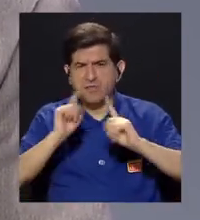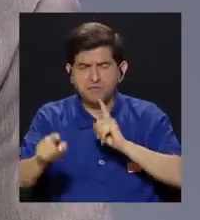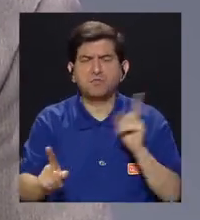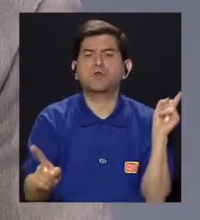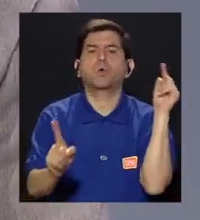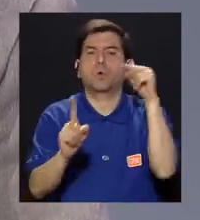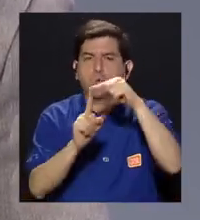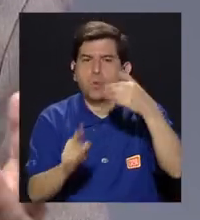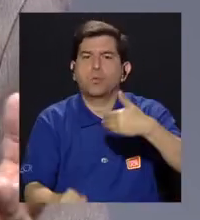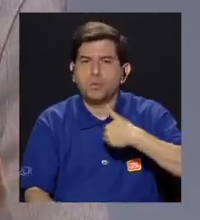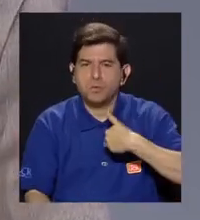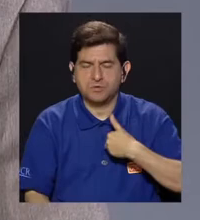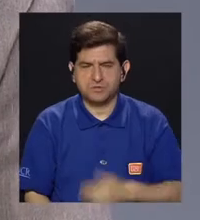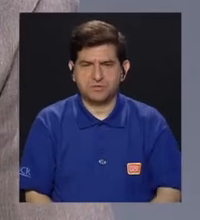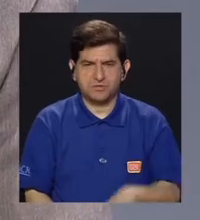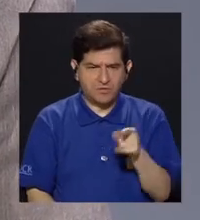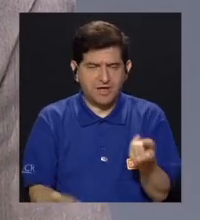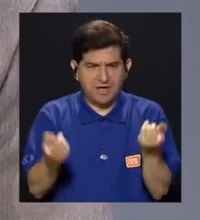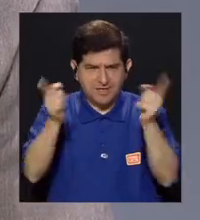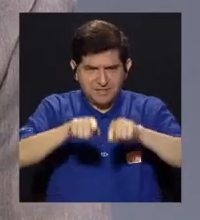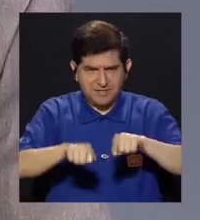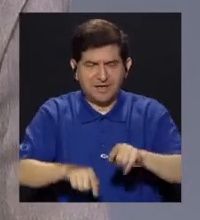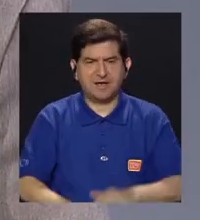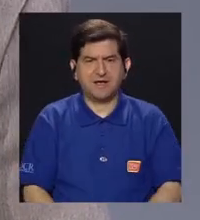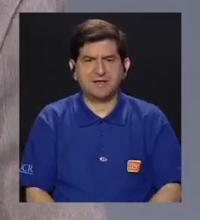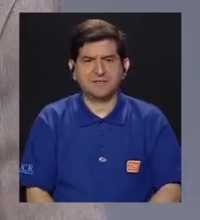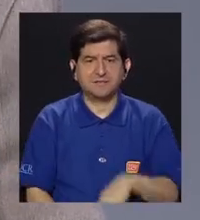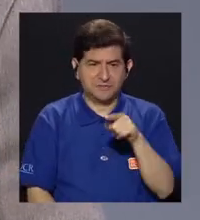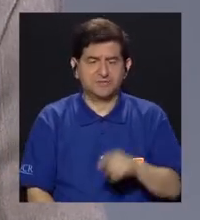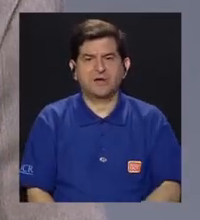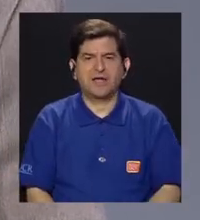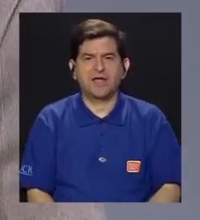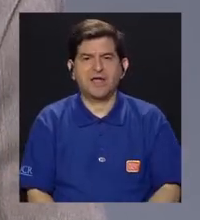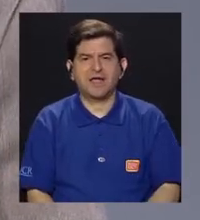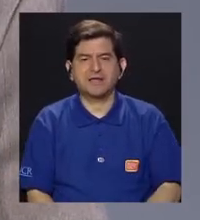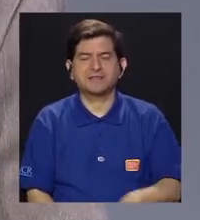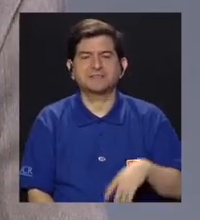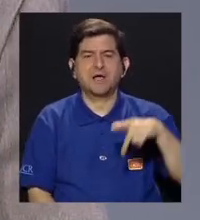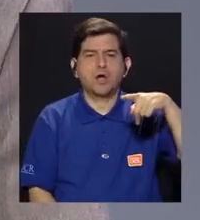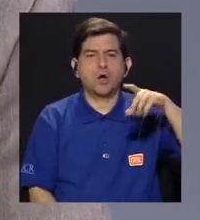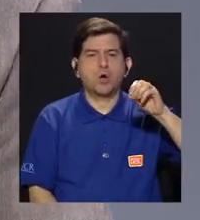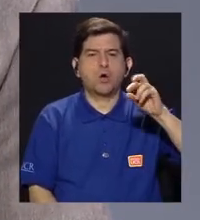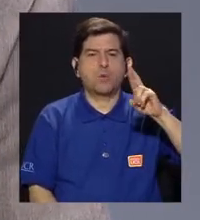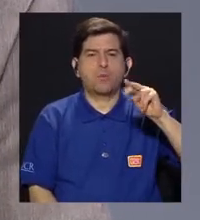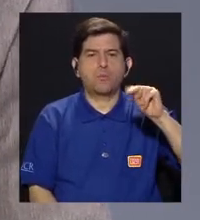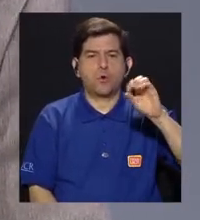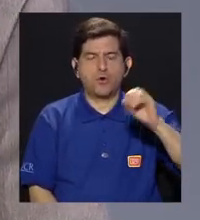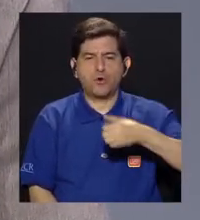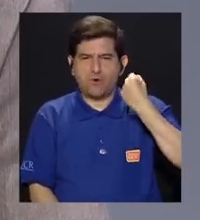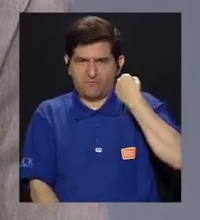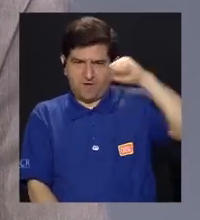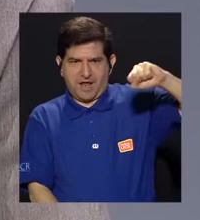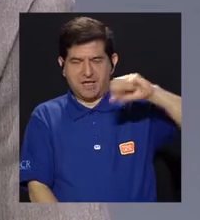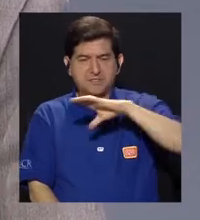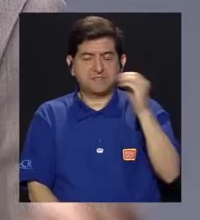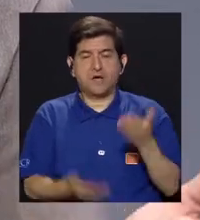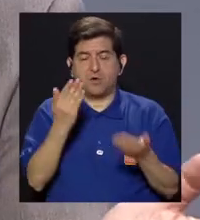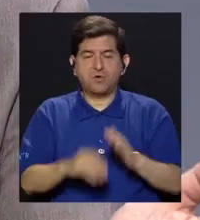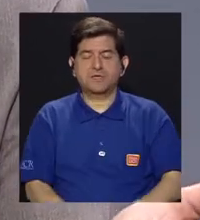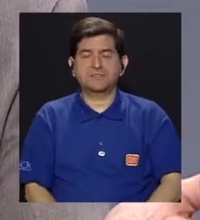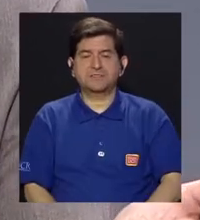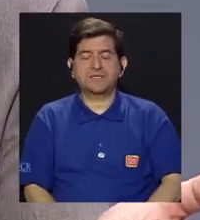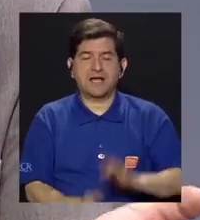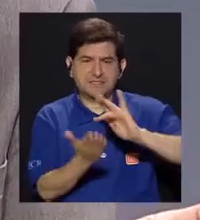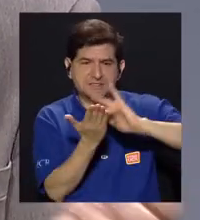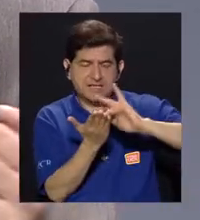difunde con intención qué es lo que se llama o se ha reconocido como la porno venganza o también puede darse el caso que preste